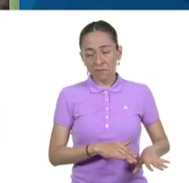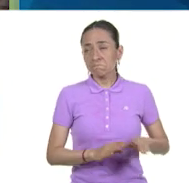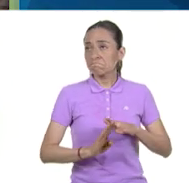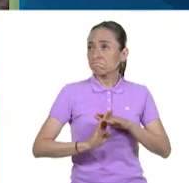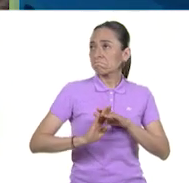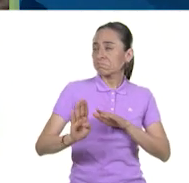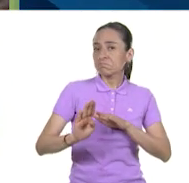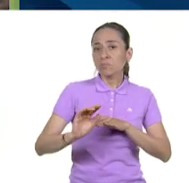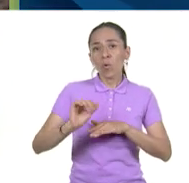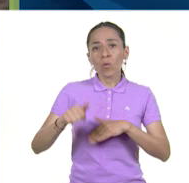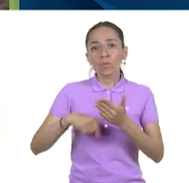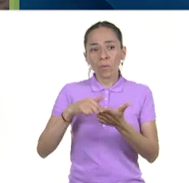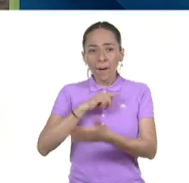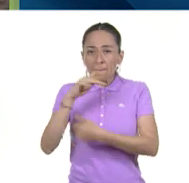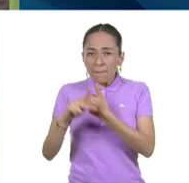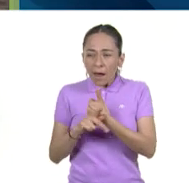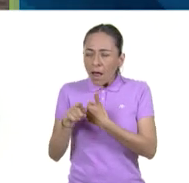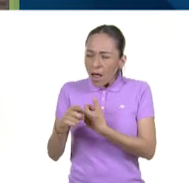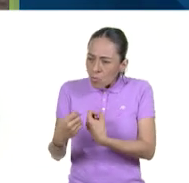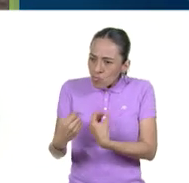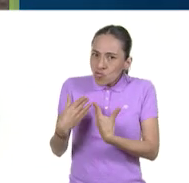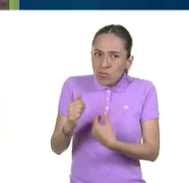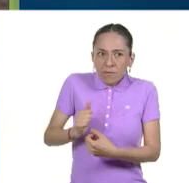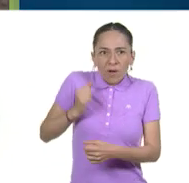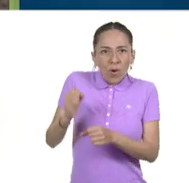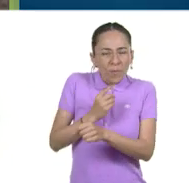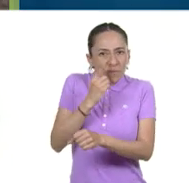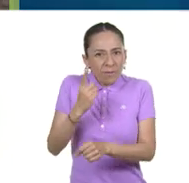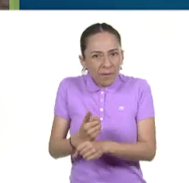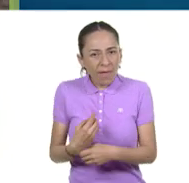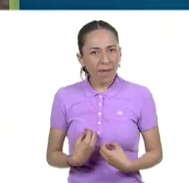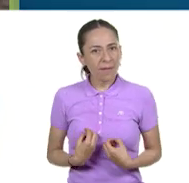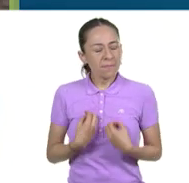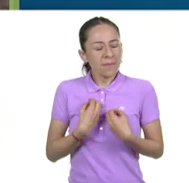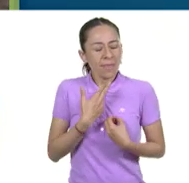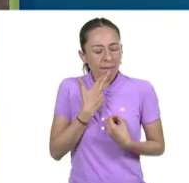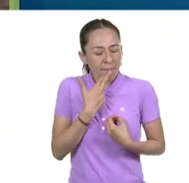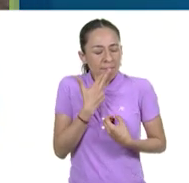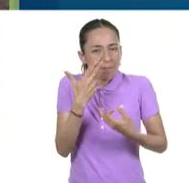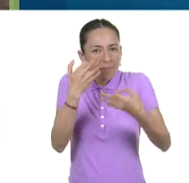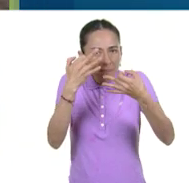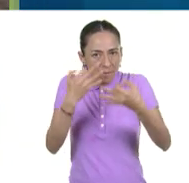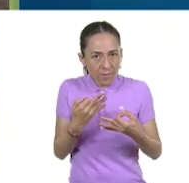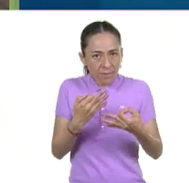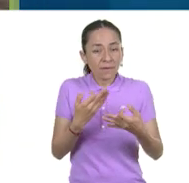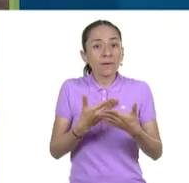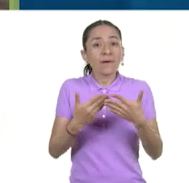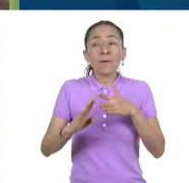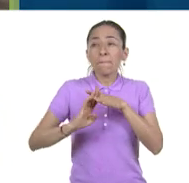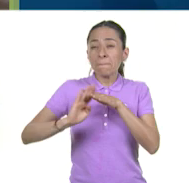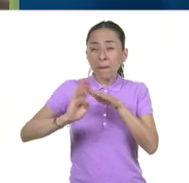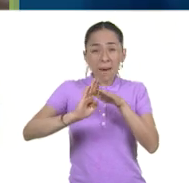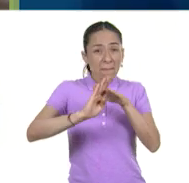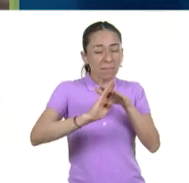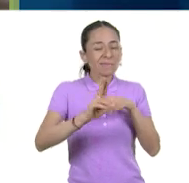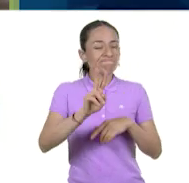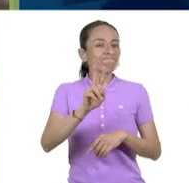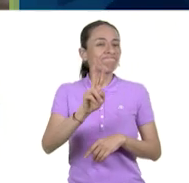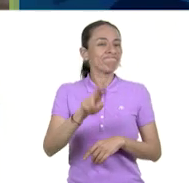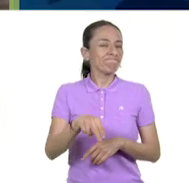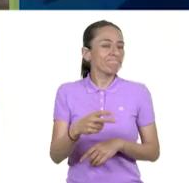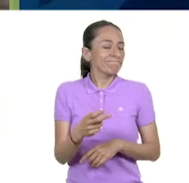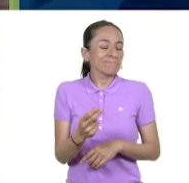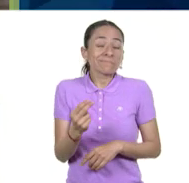mejores oportunidades para conseguir una vida plena. En este sentido, las migraciones son una